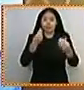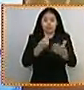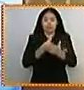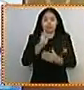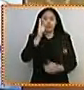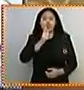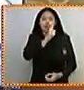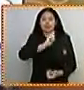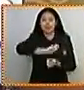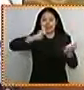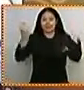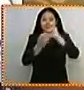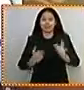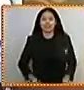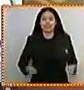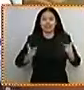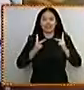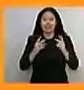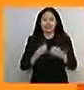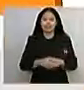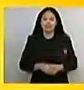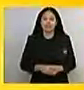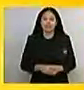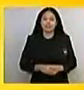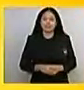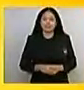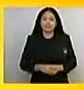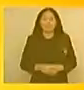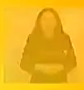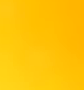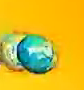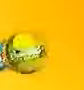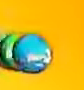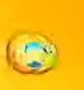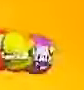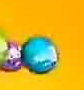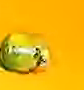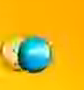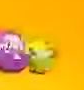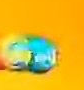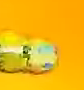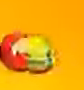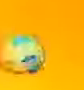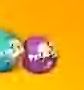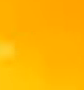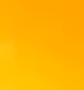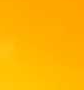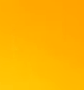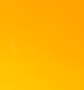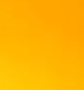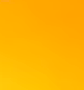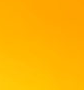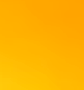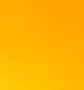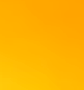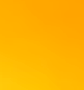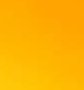Loto te cambia vida. Las Esferitas de la Esperanza presentaron Sorteo Loto.